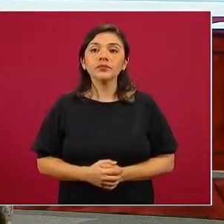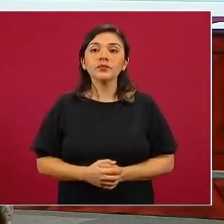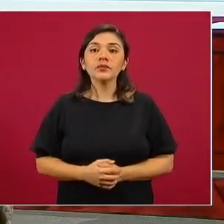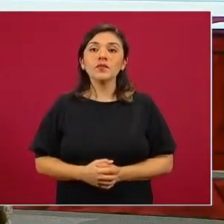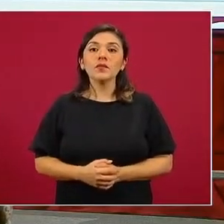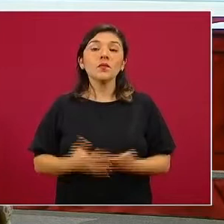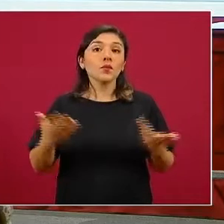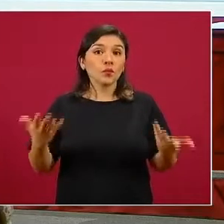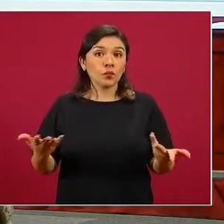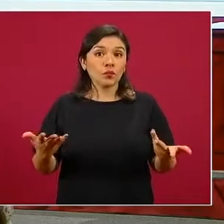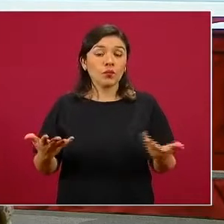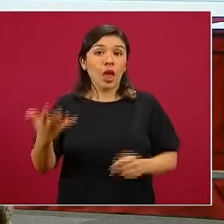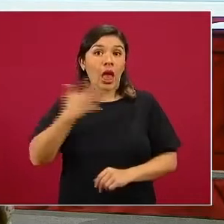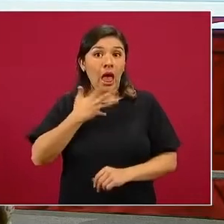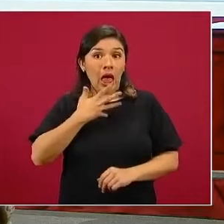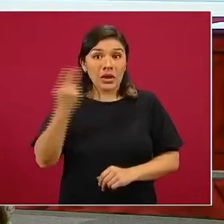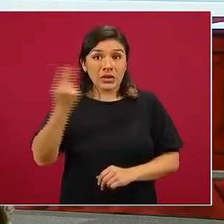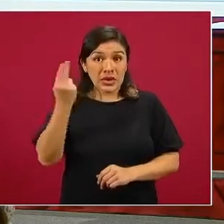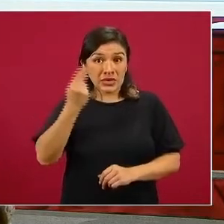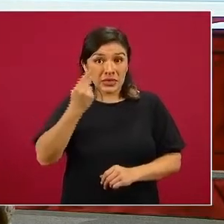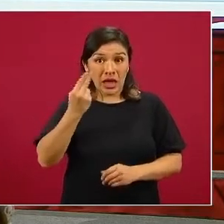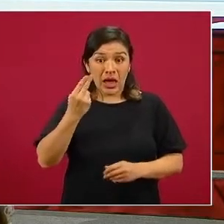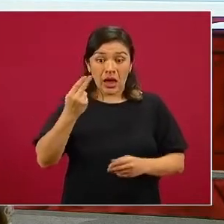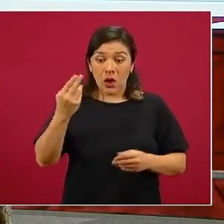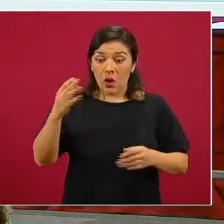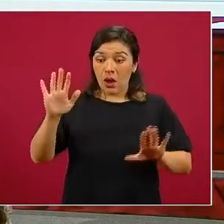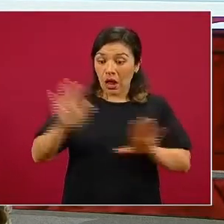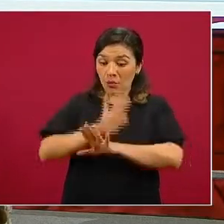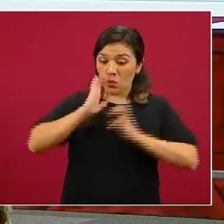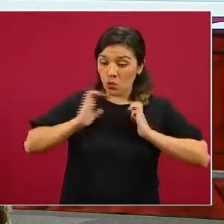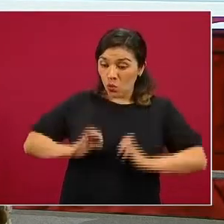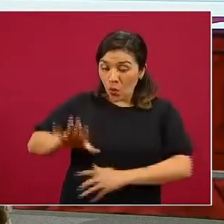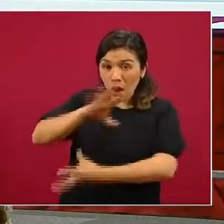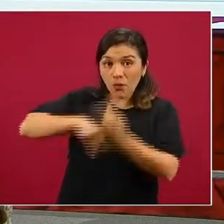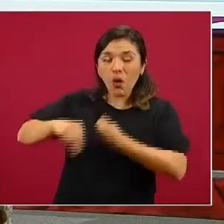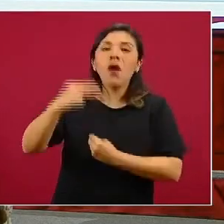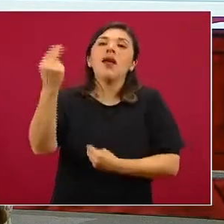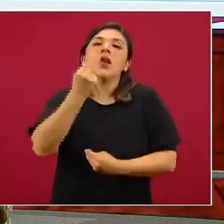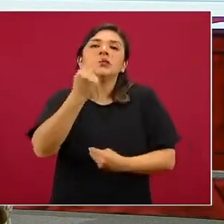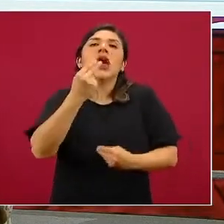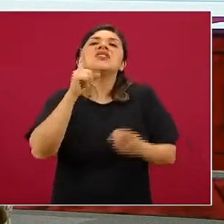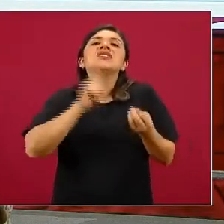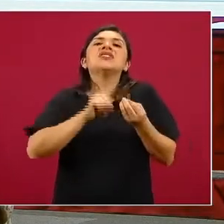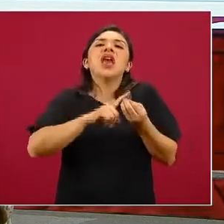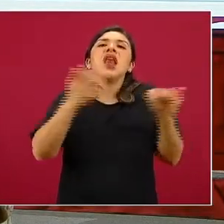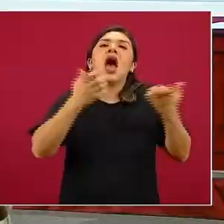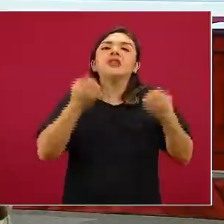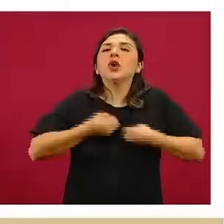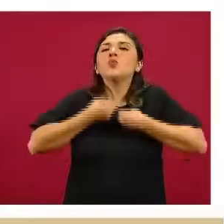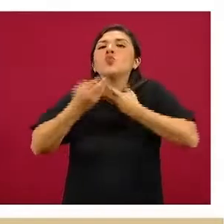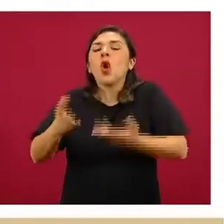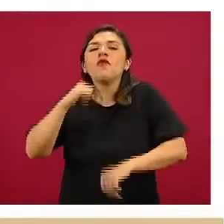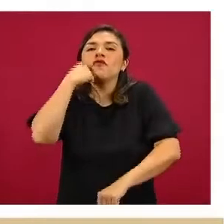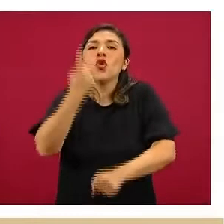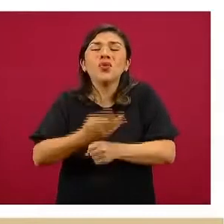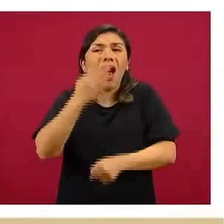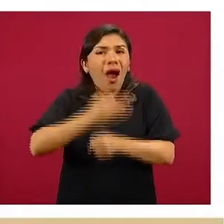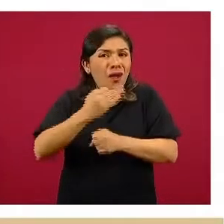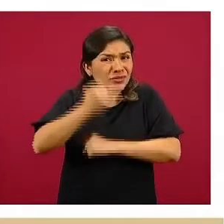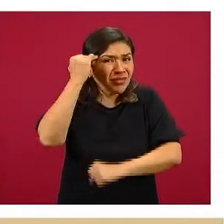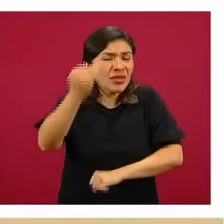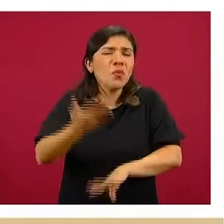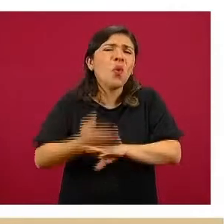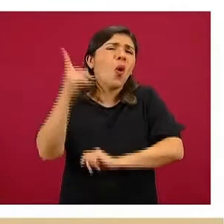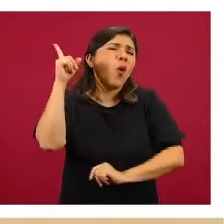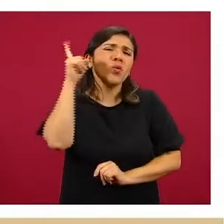Bueno, pues para que haya trasplantes tiene que haber donación. Y estamos pasando por una etapa muy difícil, a pesar